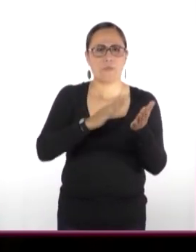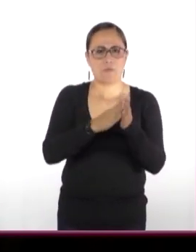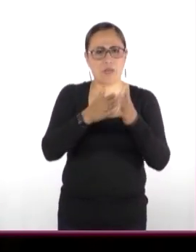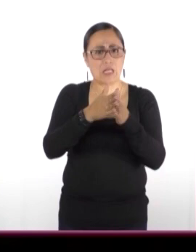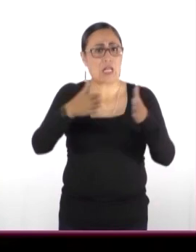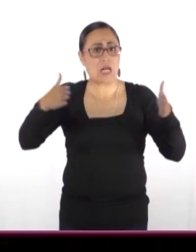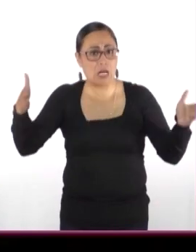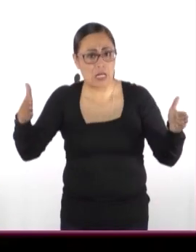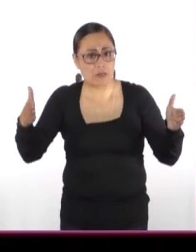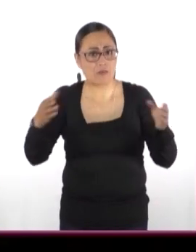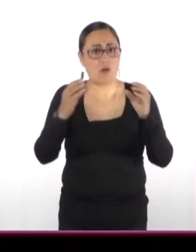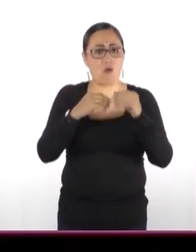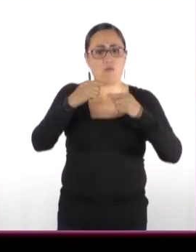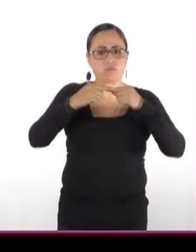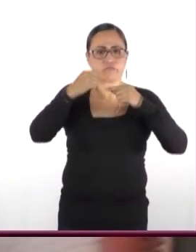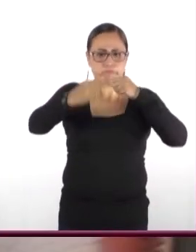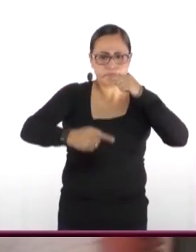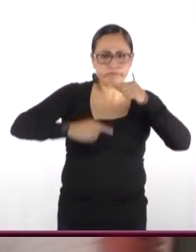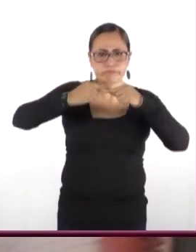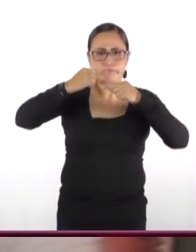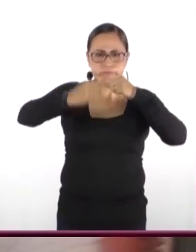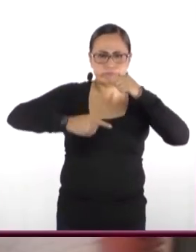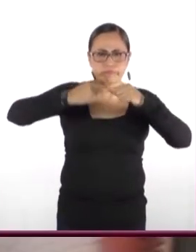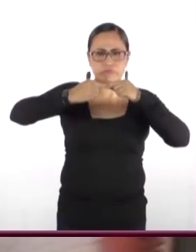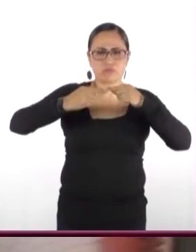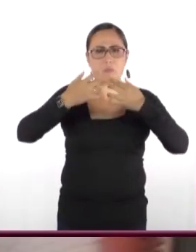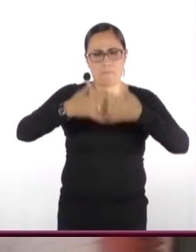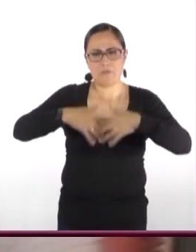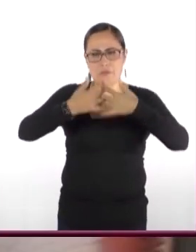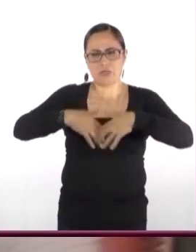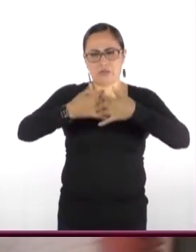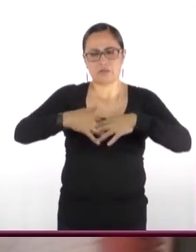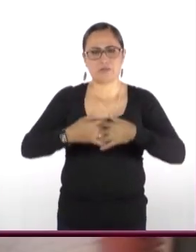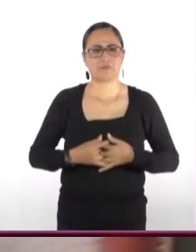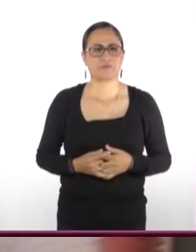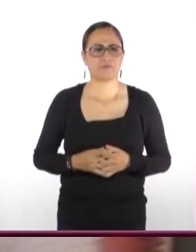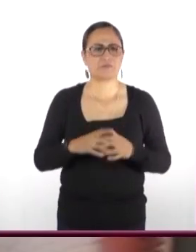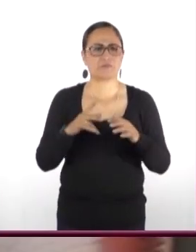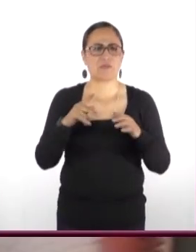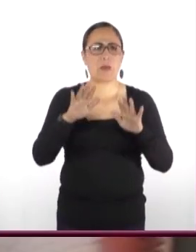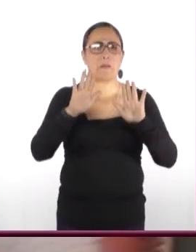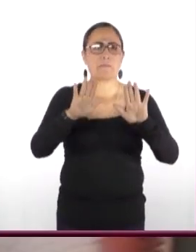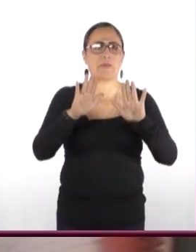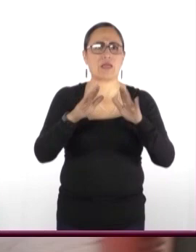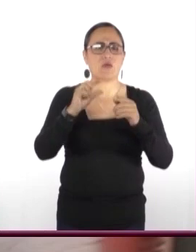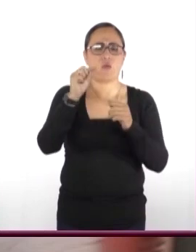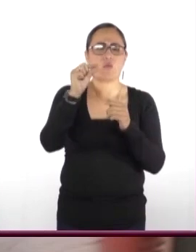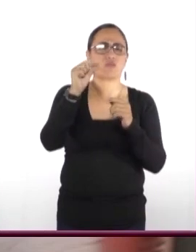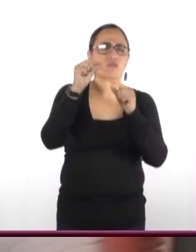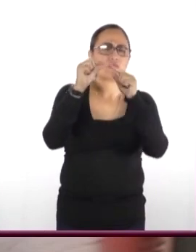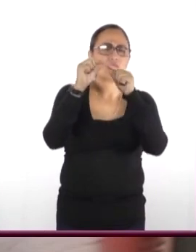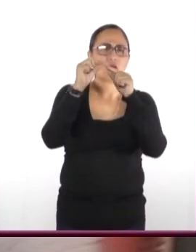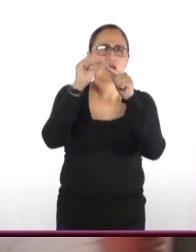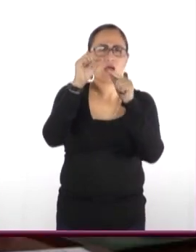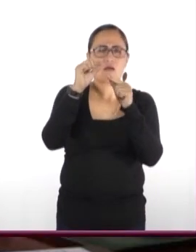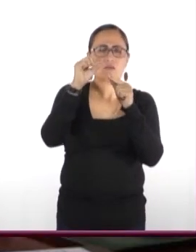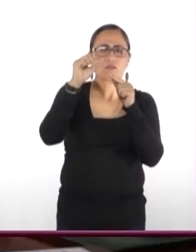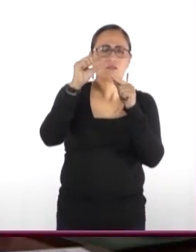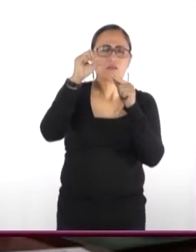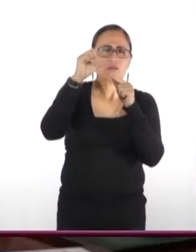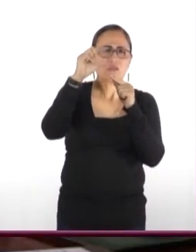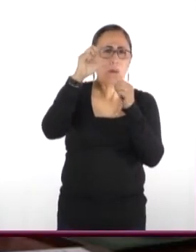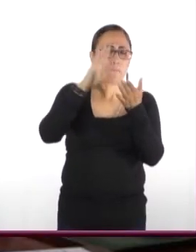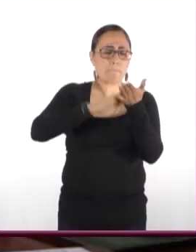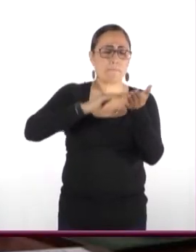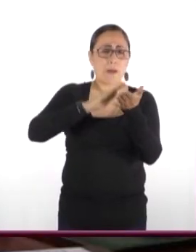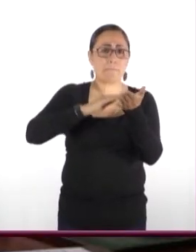papel extendido como en bobina. Oh, ok. Pero también, bueno, me refería un poco al ancho